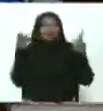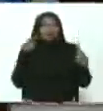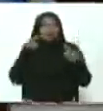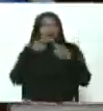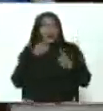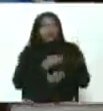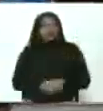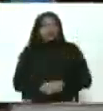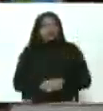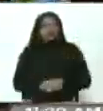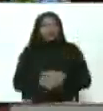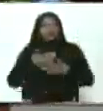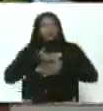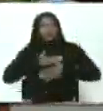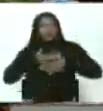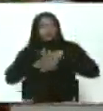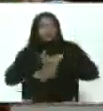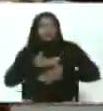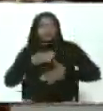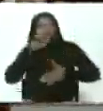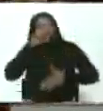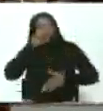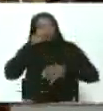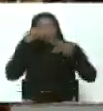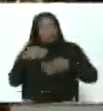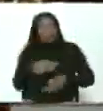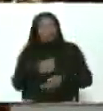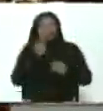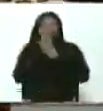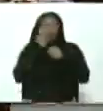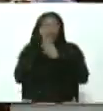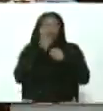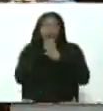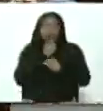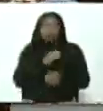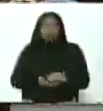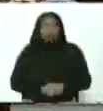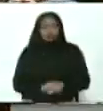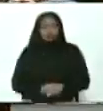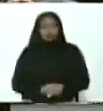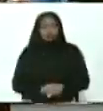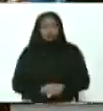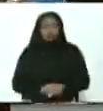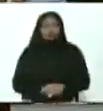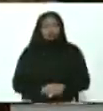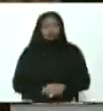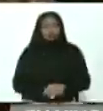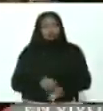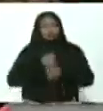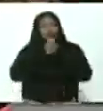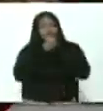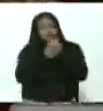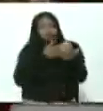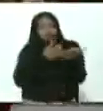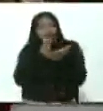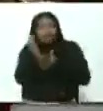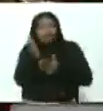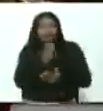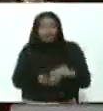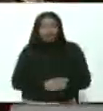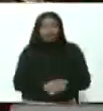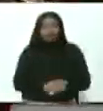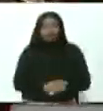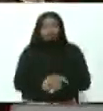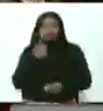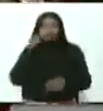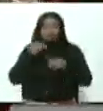de bienestar, de seguridad, de trabajo, de amor, de lealtad.